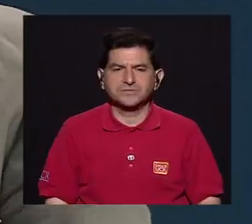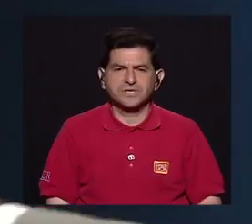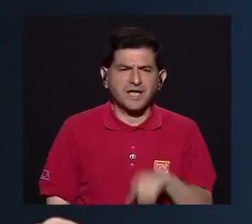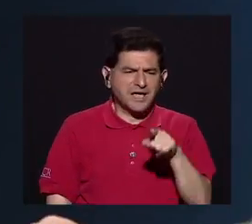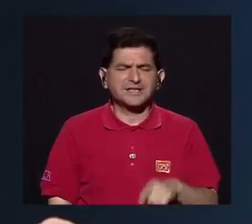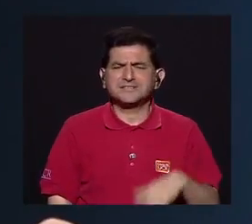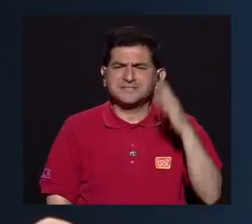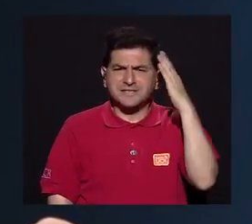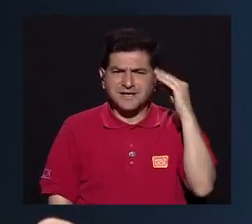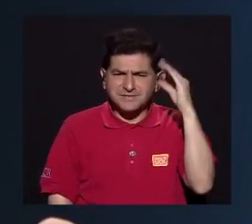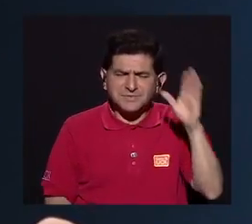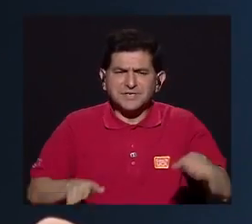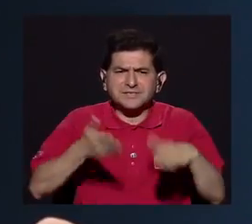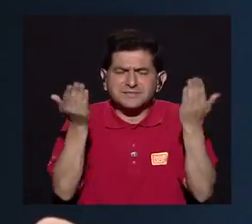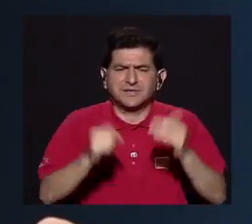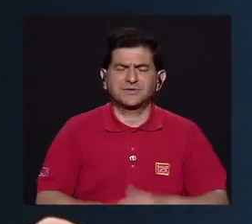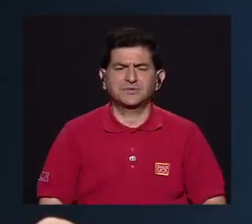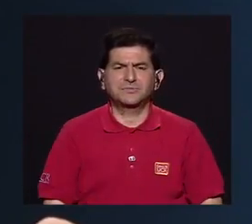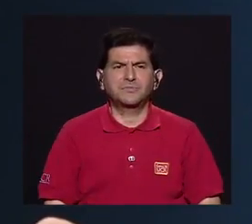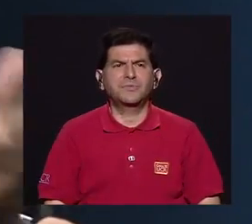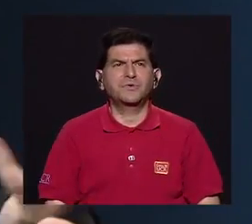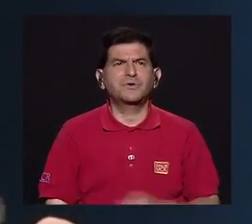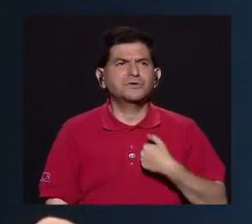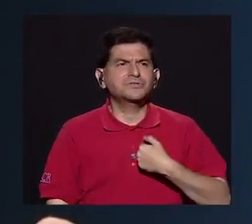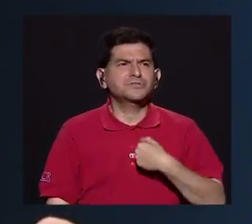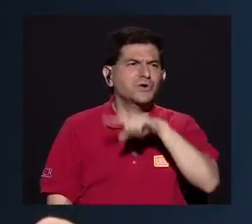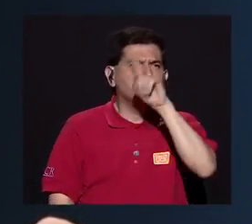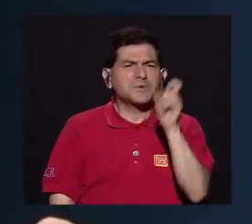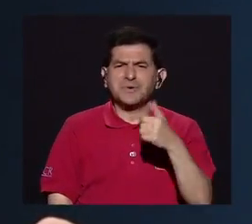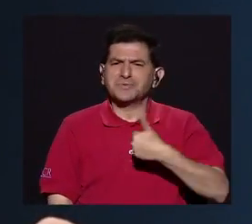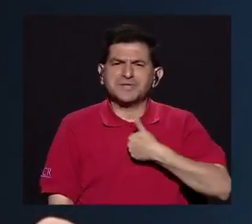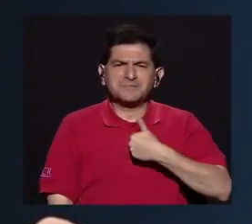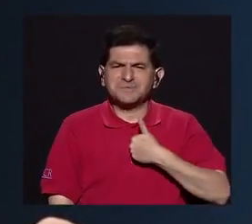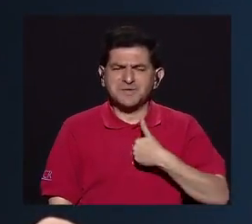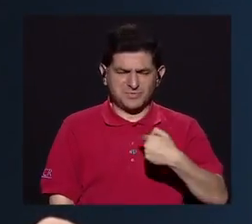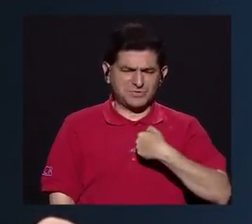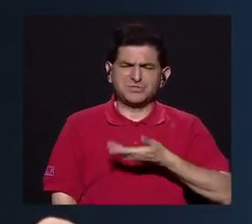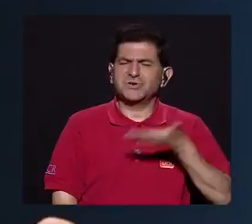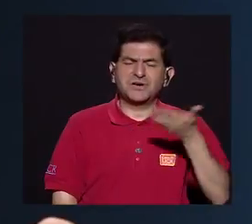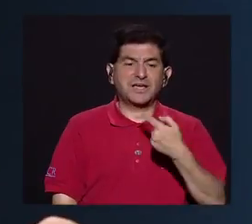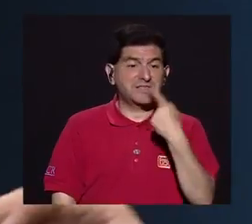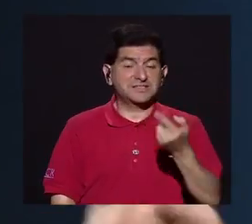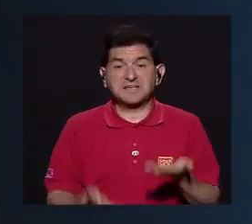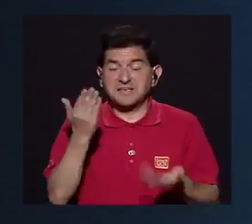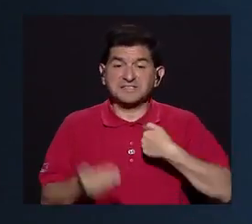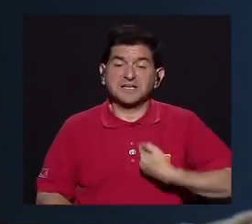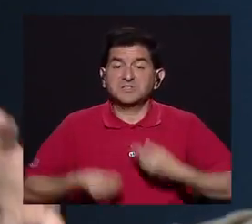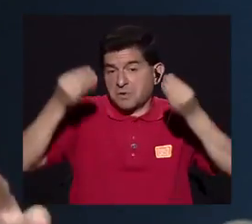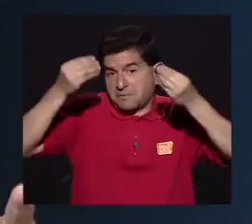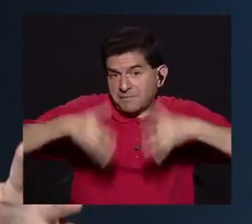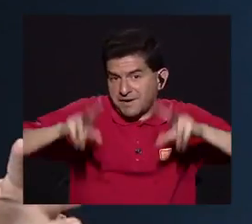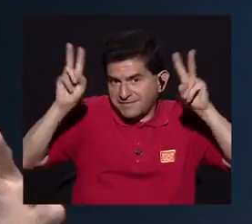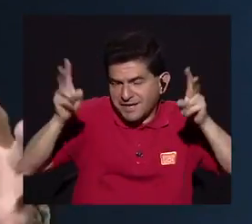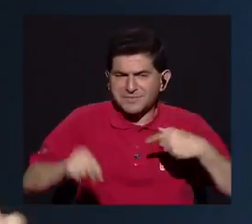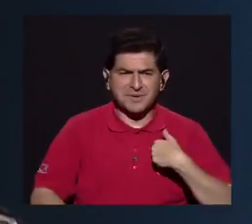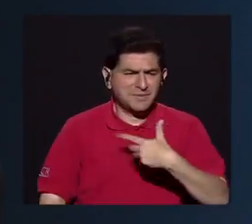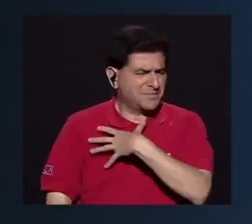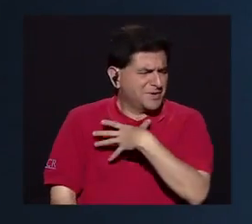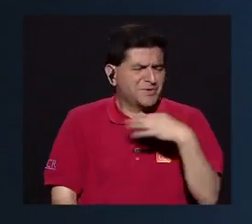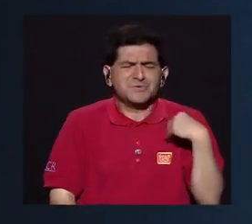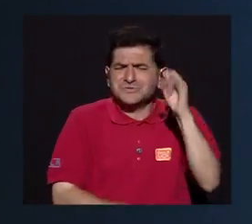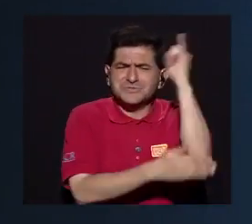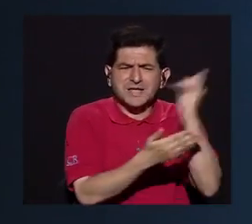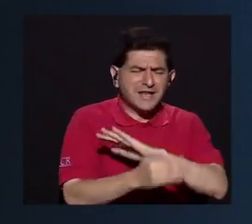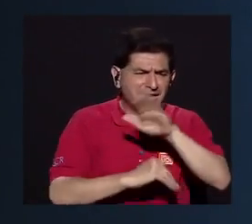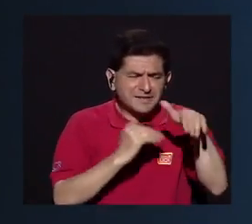experiencia? Yo llegué a un punto en que me cuestionaba qué era yo, ¿no? Me perdí, siento que me había perdido, porque dices, a ver, me encanta el arte, he hecho